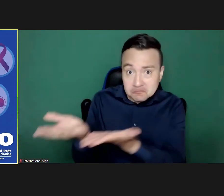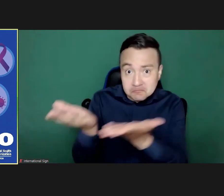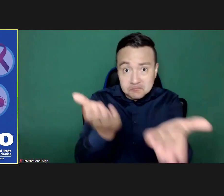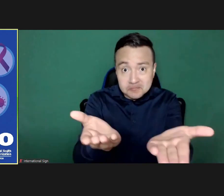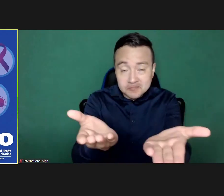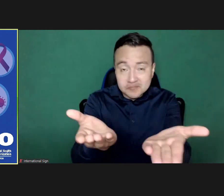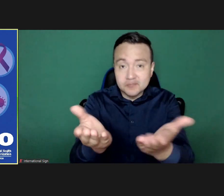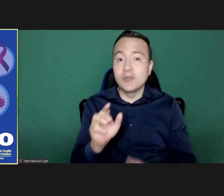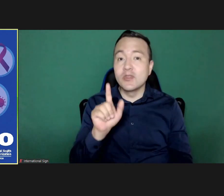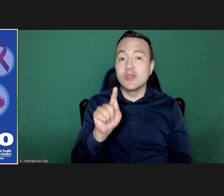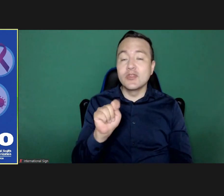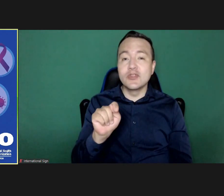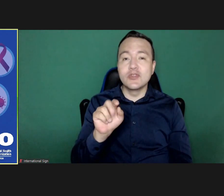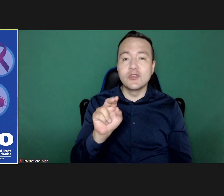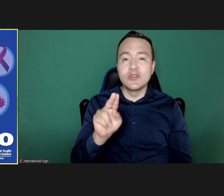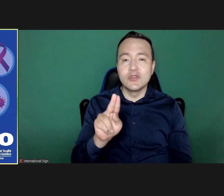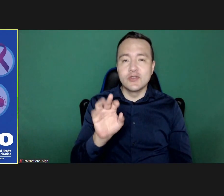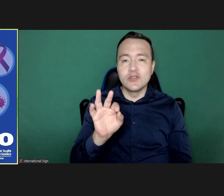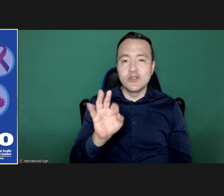Tufton.